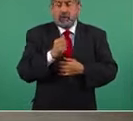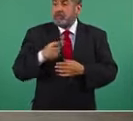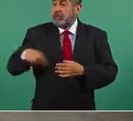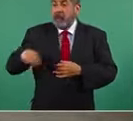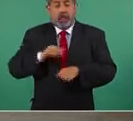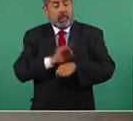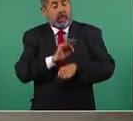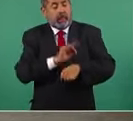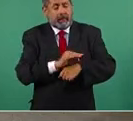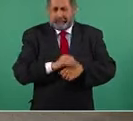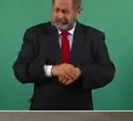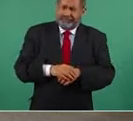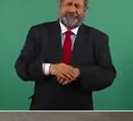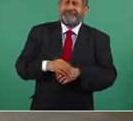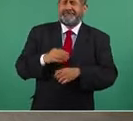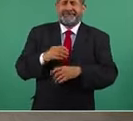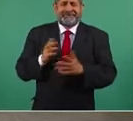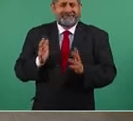Algo así increíble.